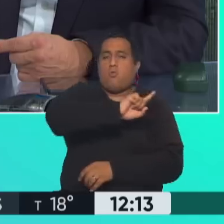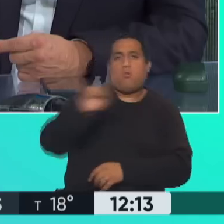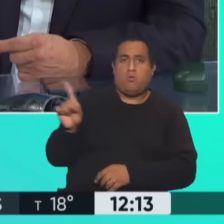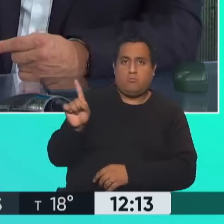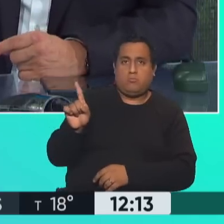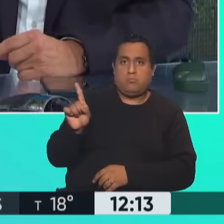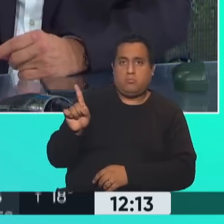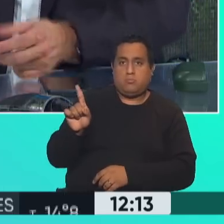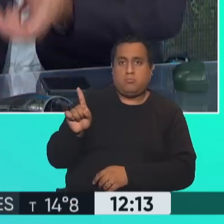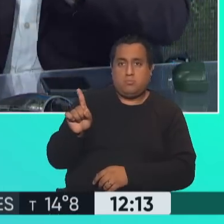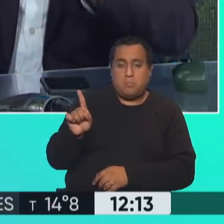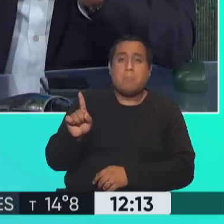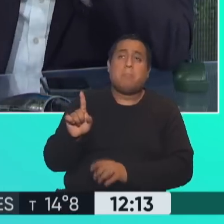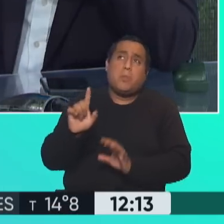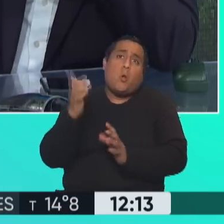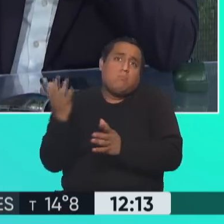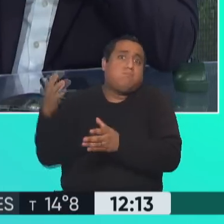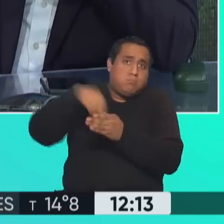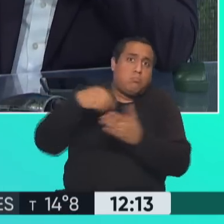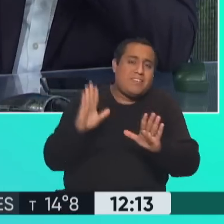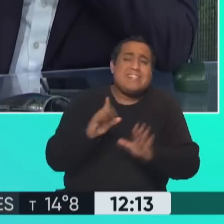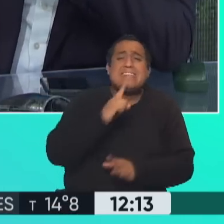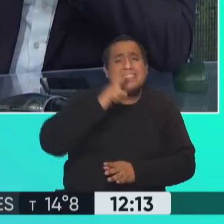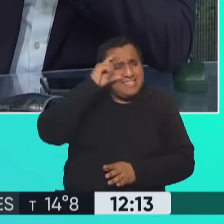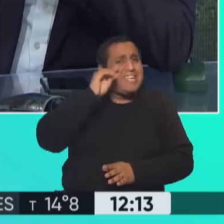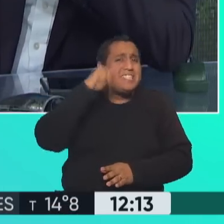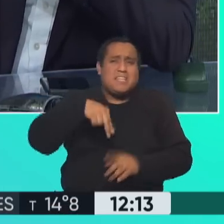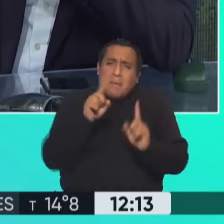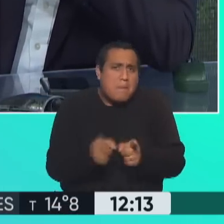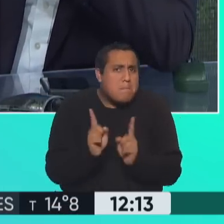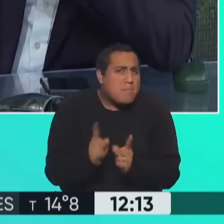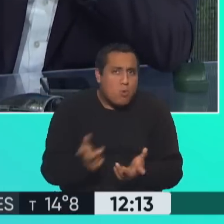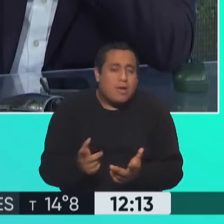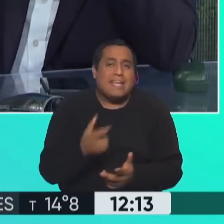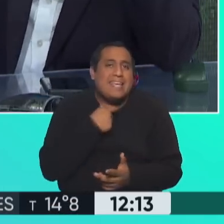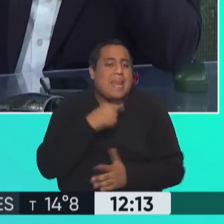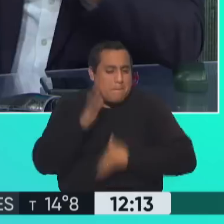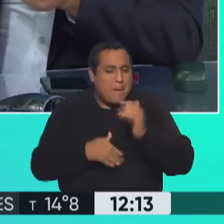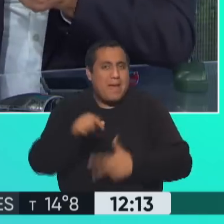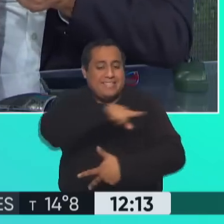pero sí podrían entrar en la obra civil. Techin pretendía lo mismo, pretendía hacer las tres cosas. Y se le